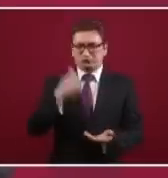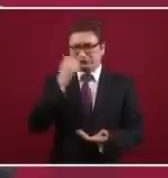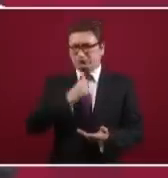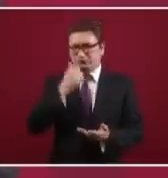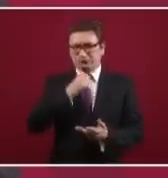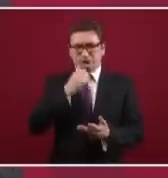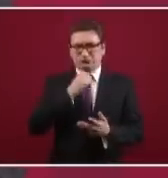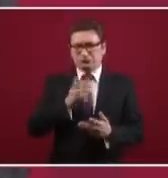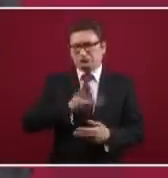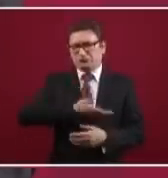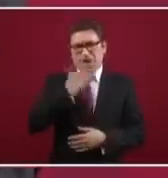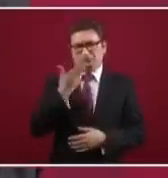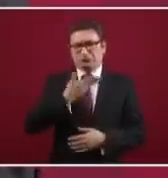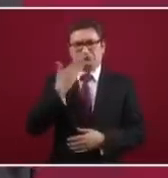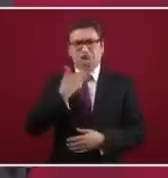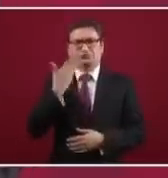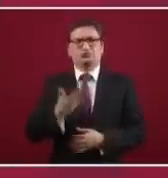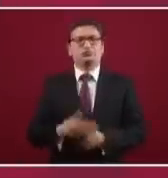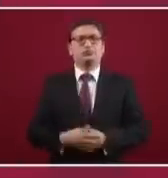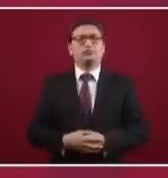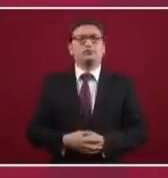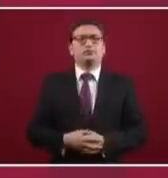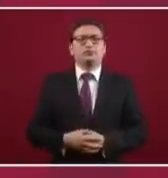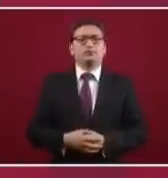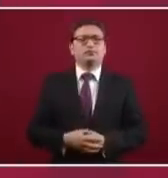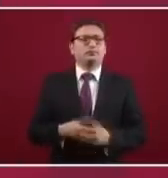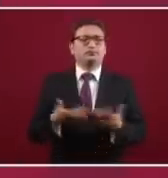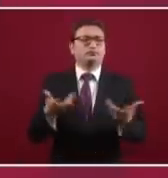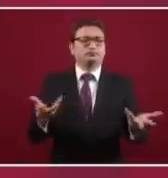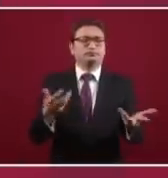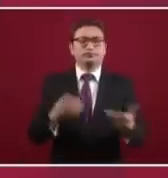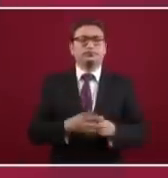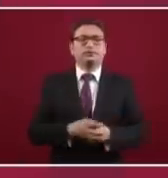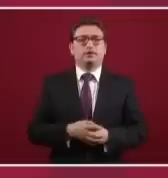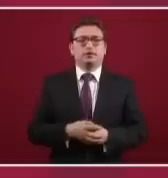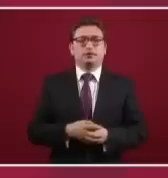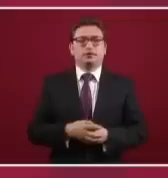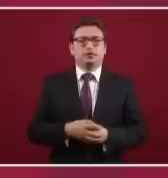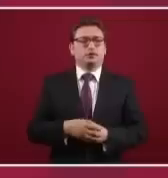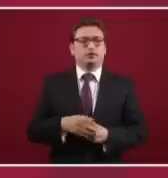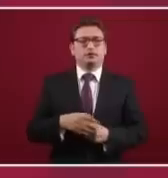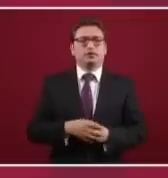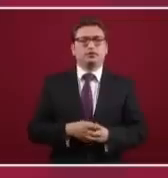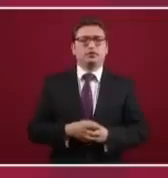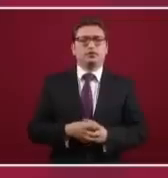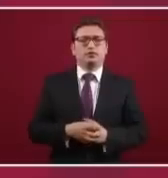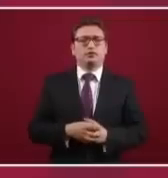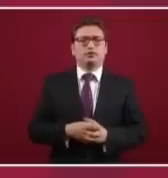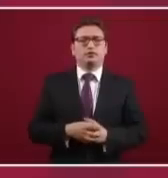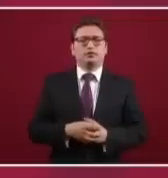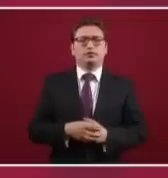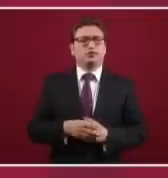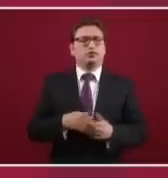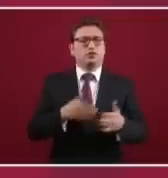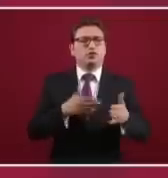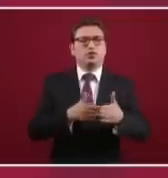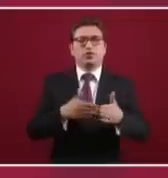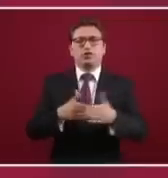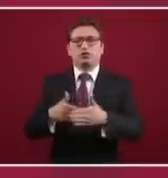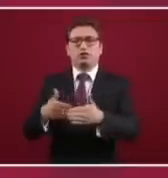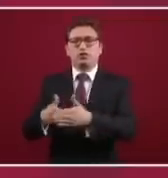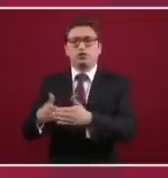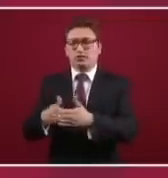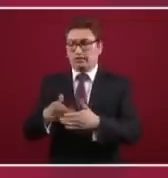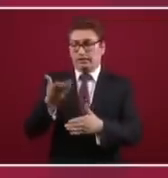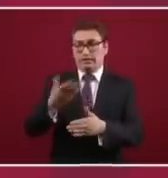esa política de no aceptar el bloqueo